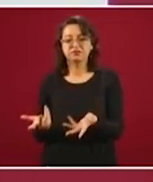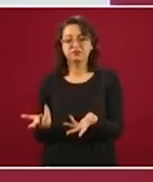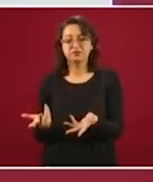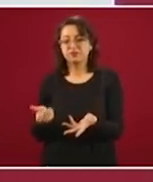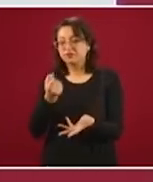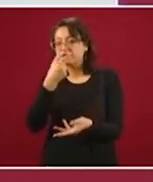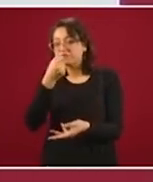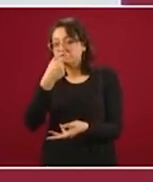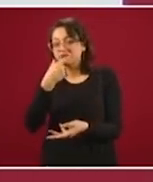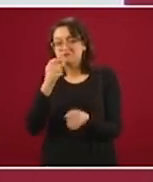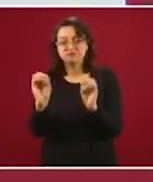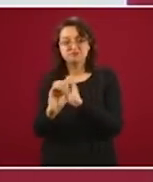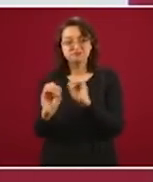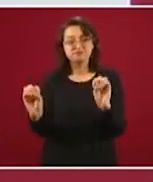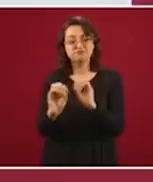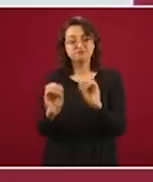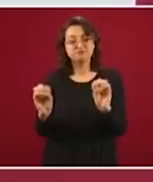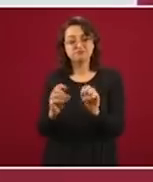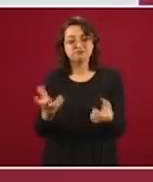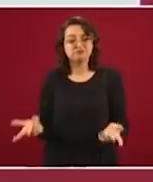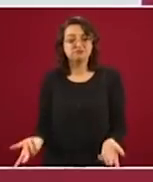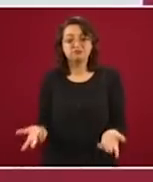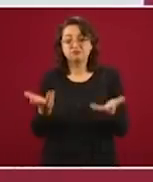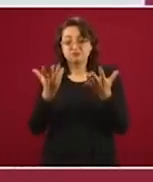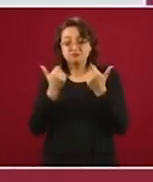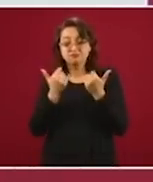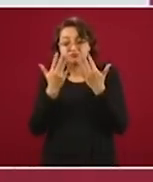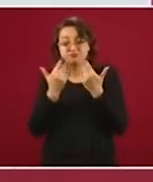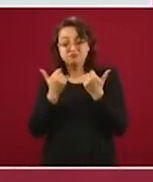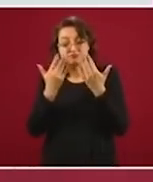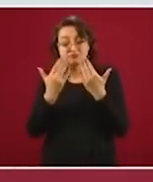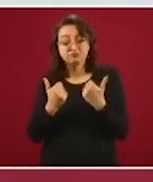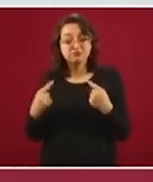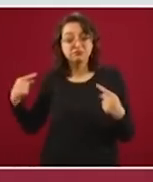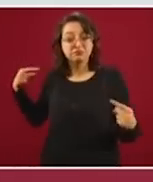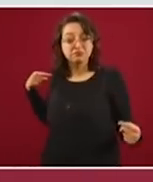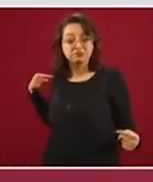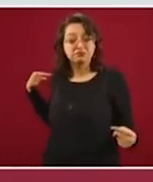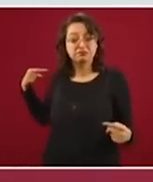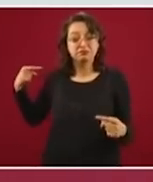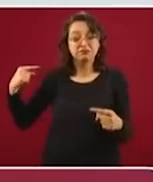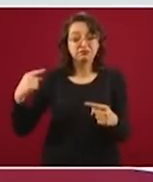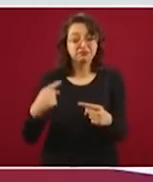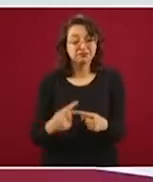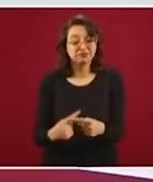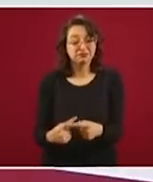ni medicamentos. Entonces, eso es lo que se está